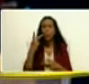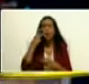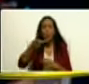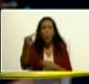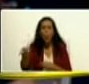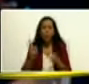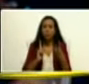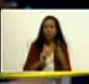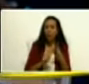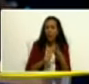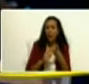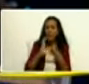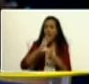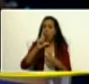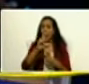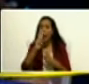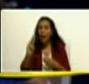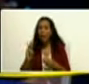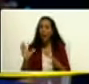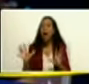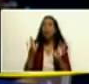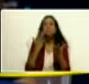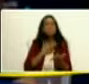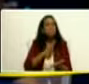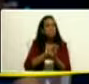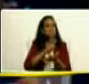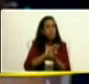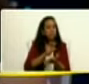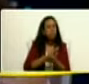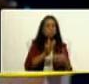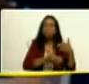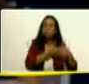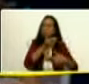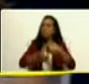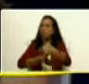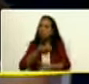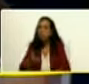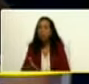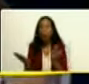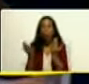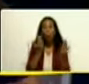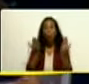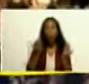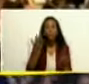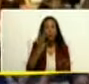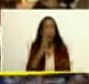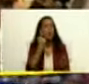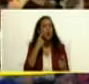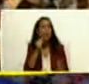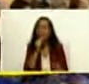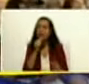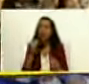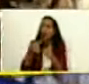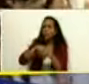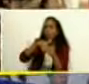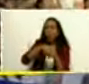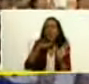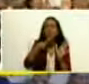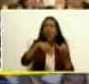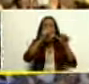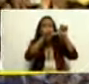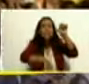los compañeros de los CLAP, armonizar todos los procesos, comparar los distintos padrones electorales y listados